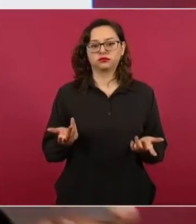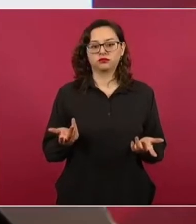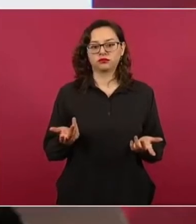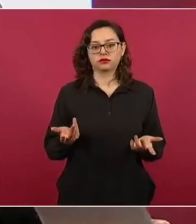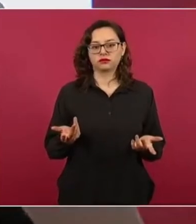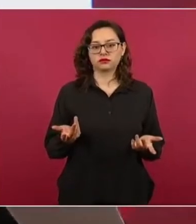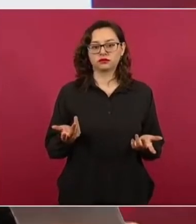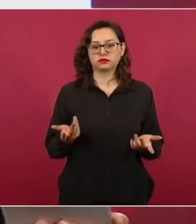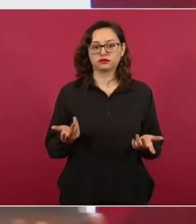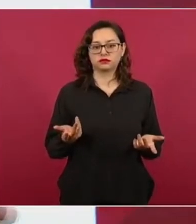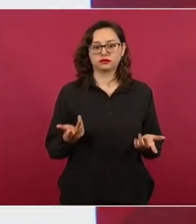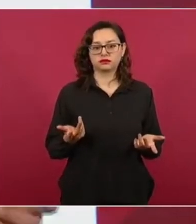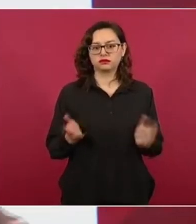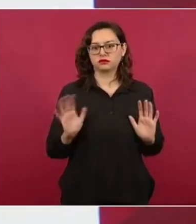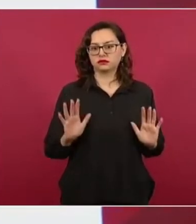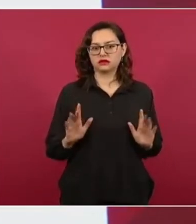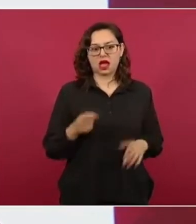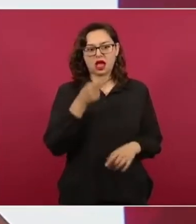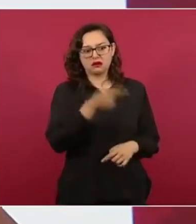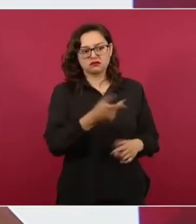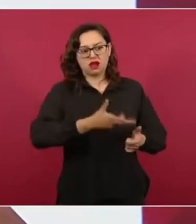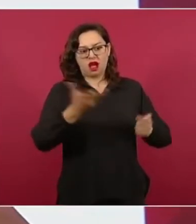ya la verdad no importa,